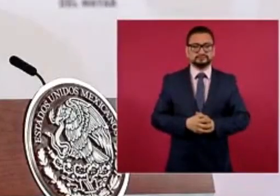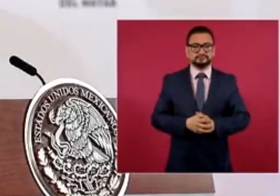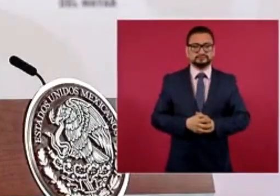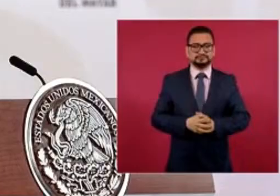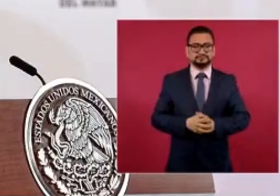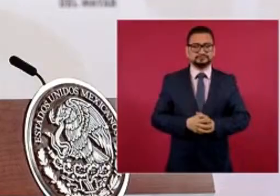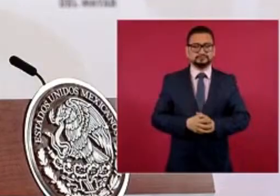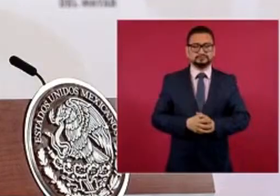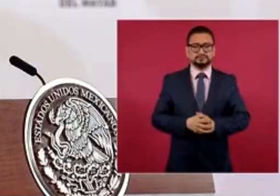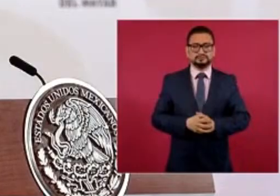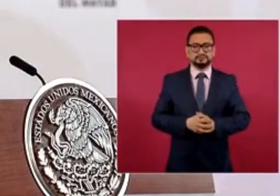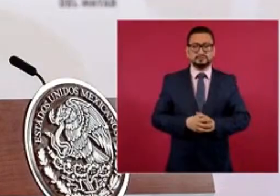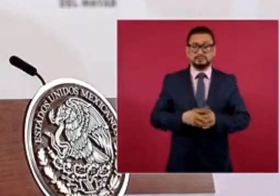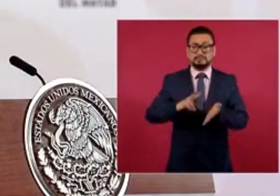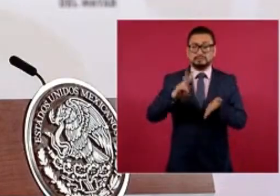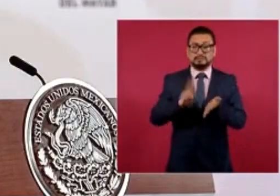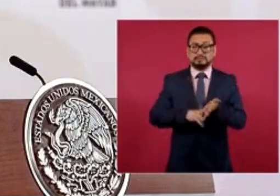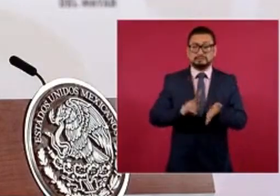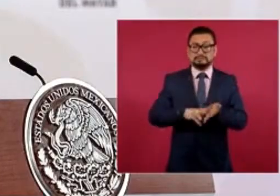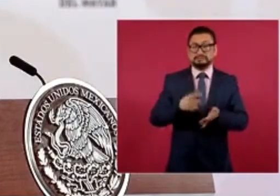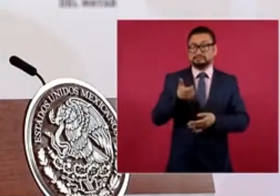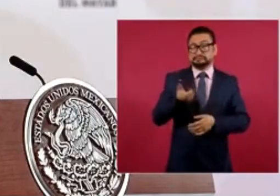con costos elevados.